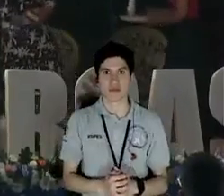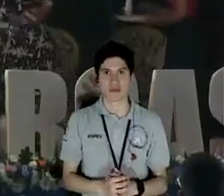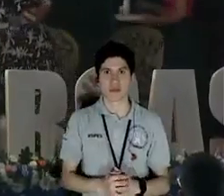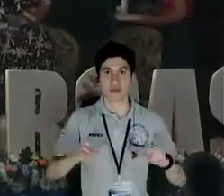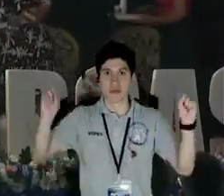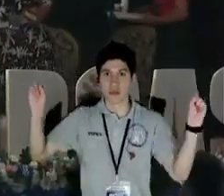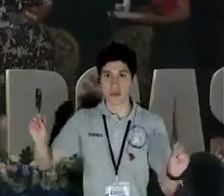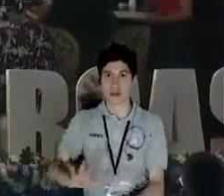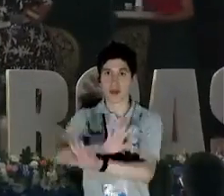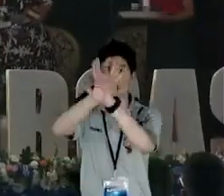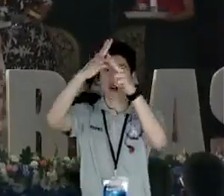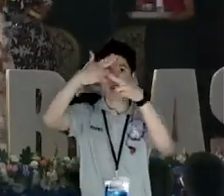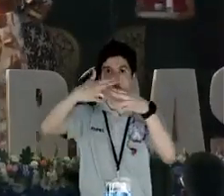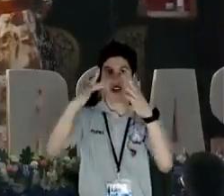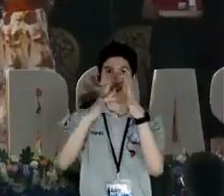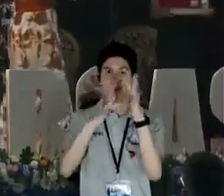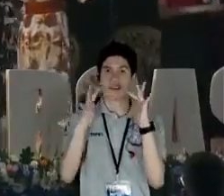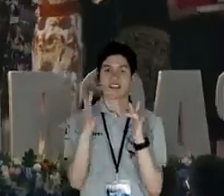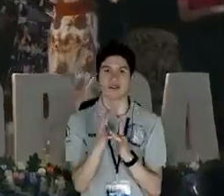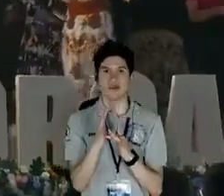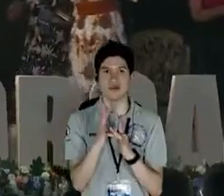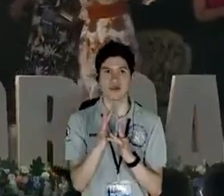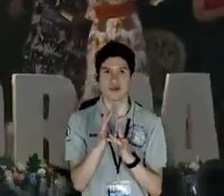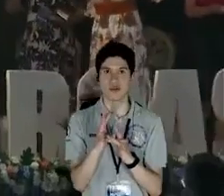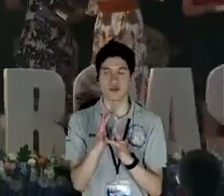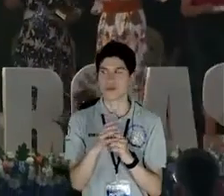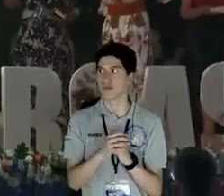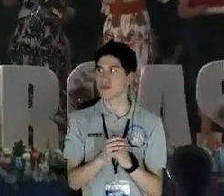Gloria al nombre de Jesús.